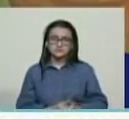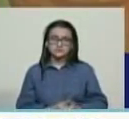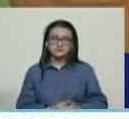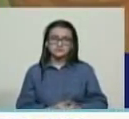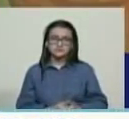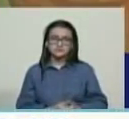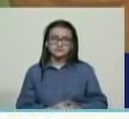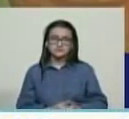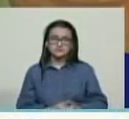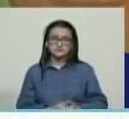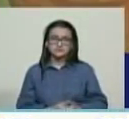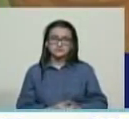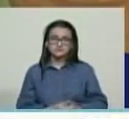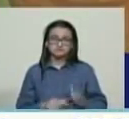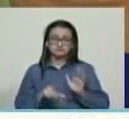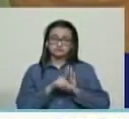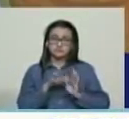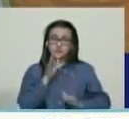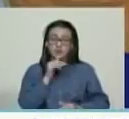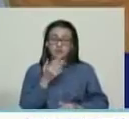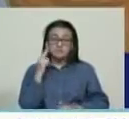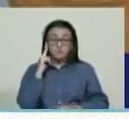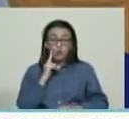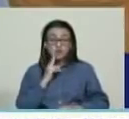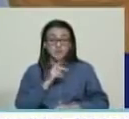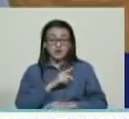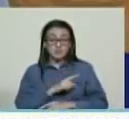ese hecho ilícito. Era Bolívar mandando.